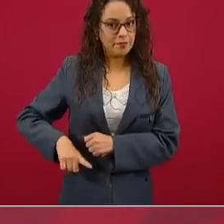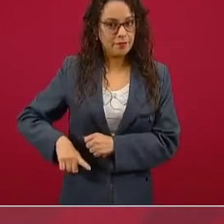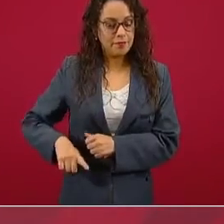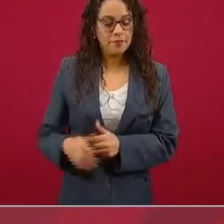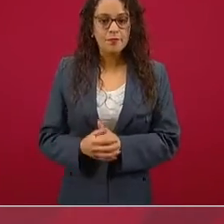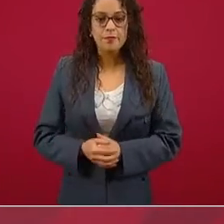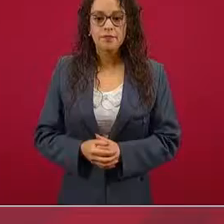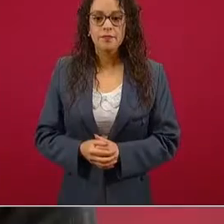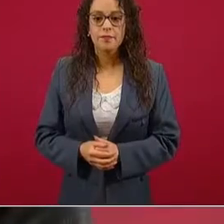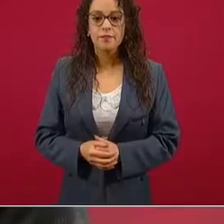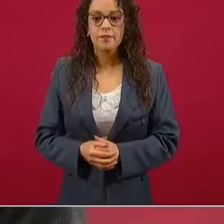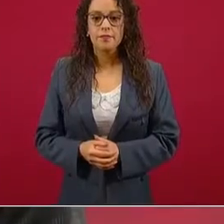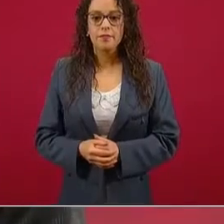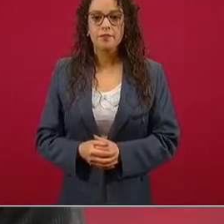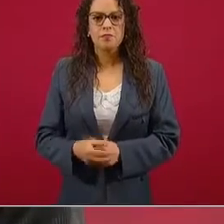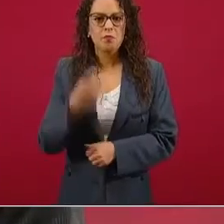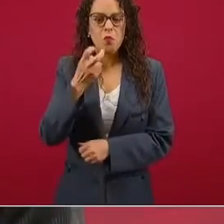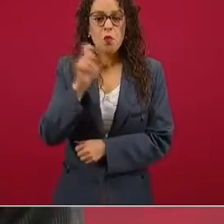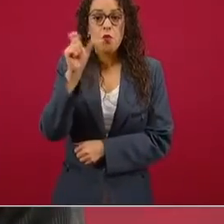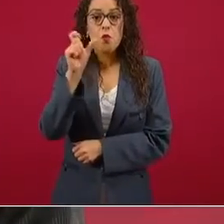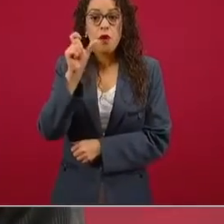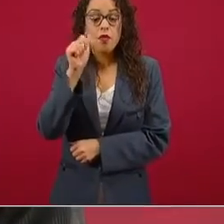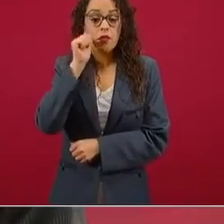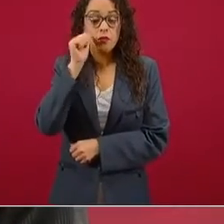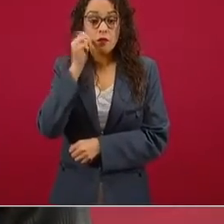siempre cuando se hace una elección,